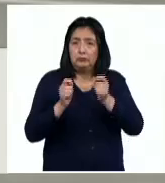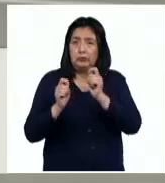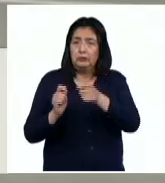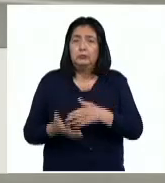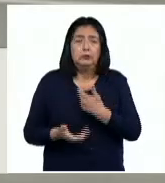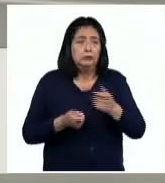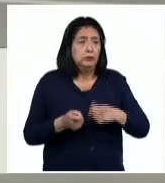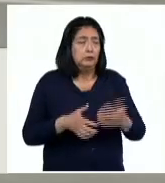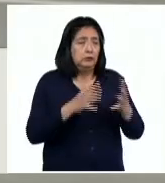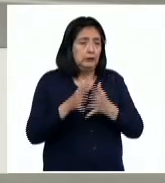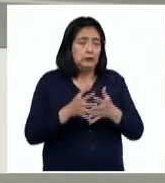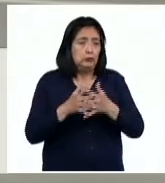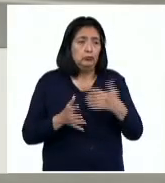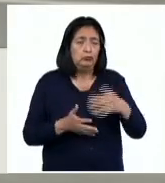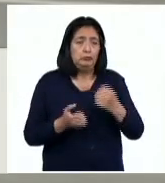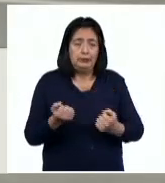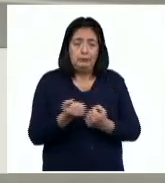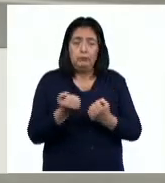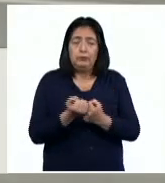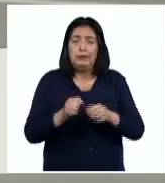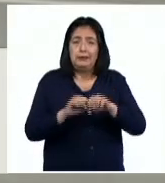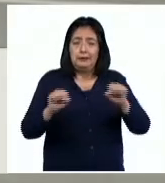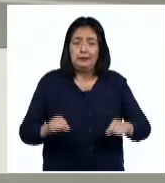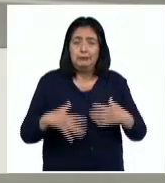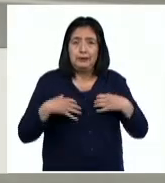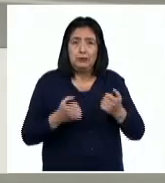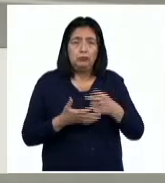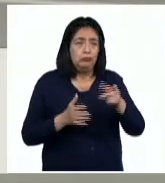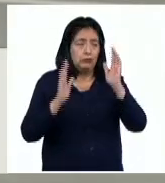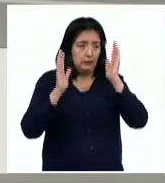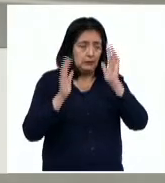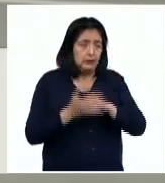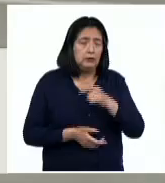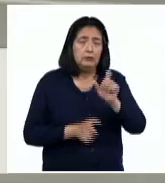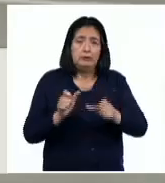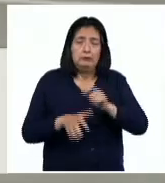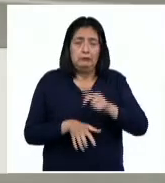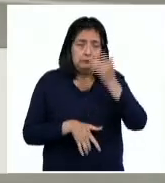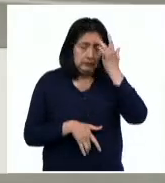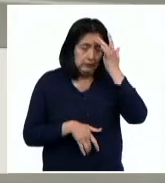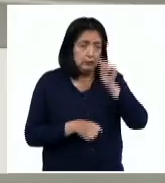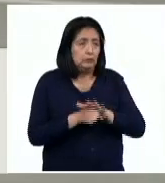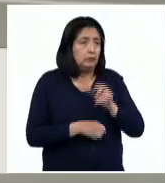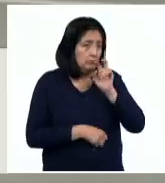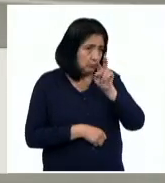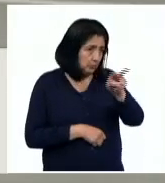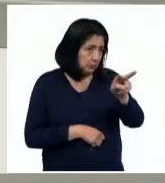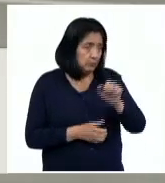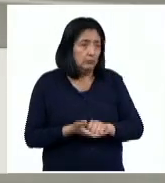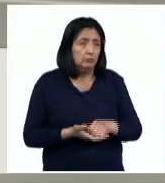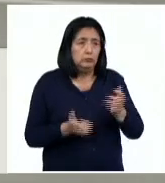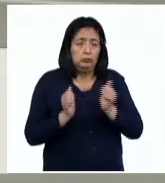Unidos, equipos que buscan reforzar el sistema de salud peruano y la atención de pacientes COVID. Como vemos ahí,